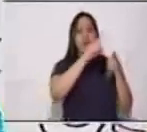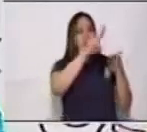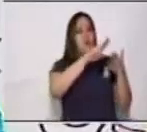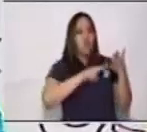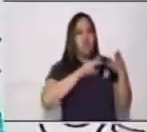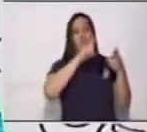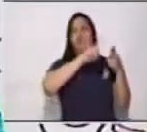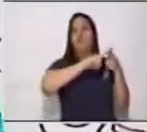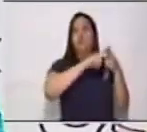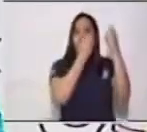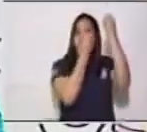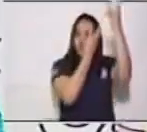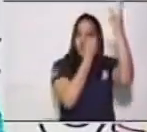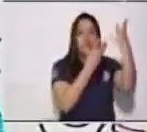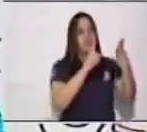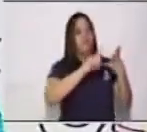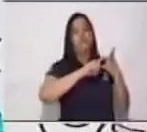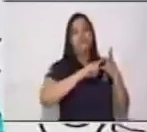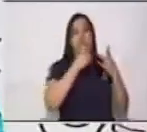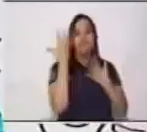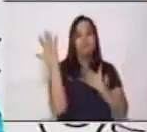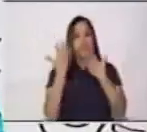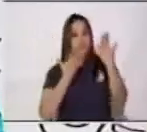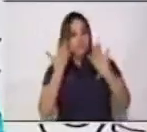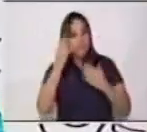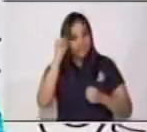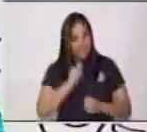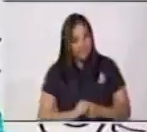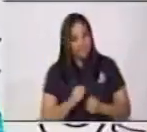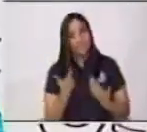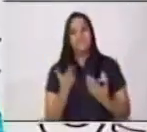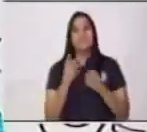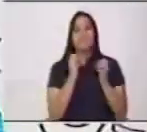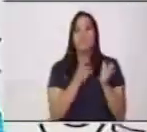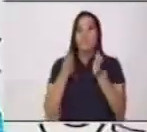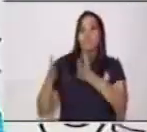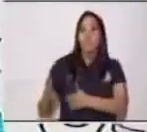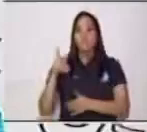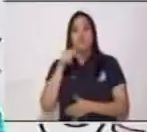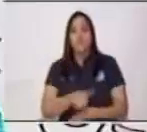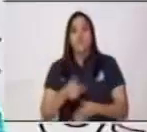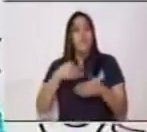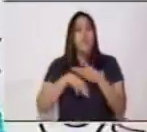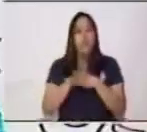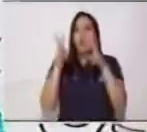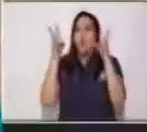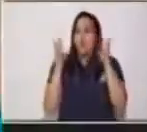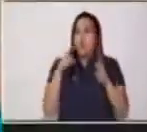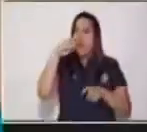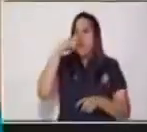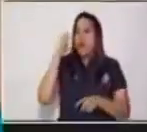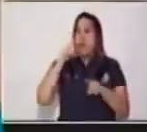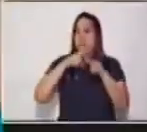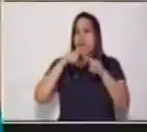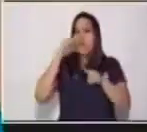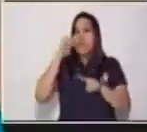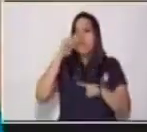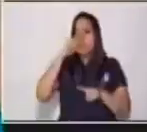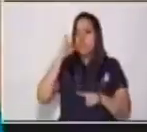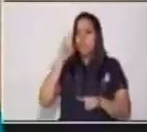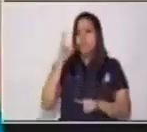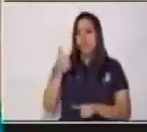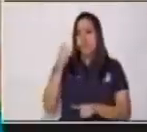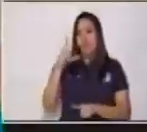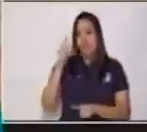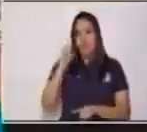texto poético. Entonces vamos a entrar al tema de la trama textual. Primero